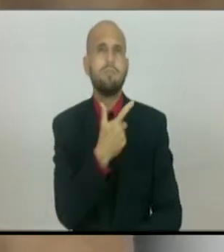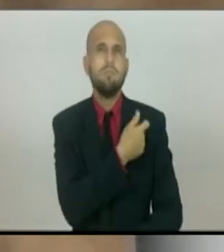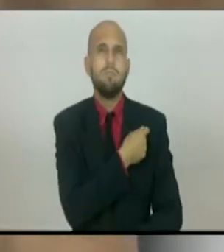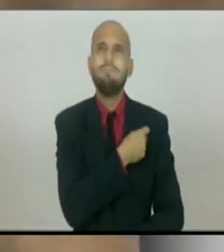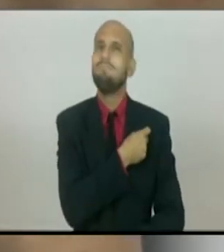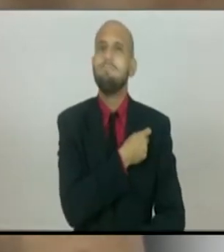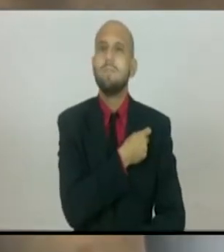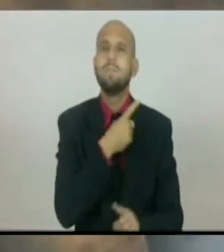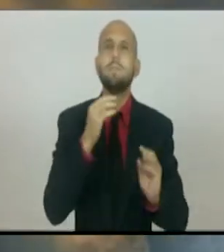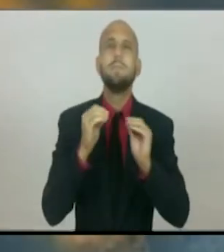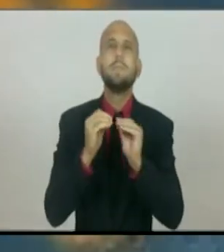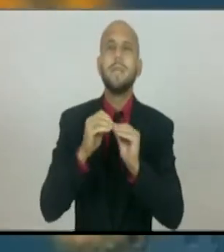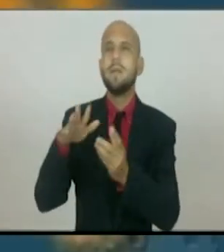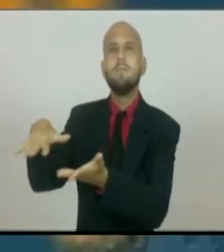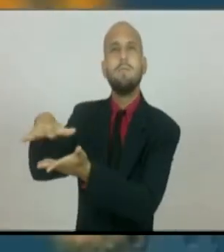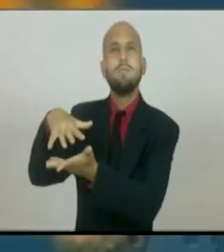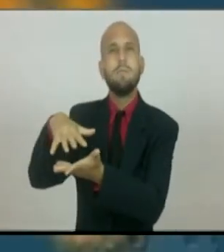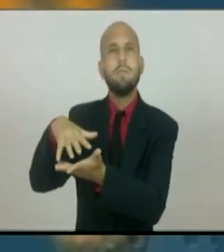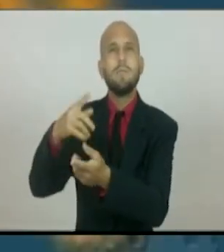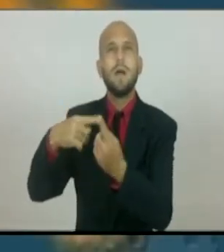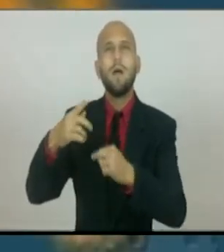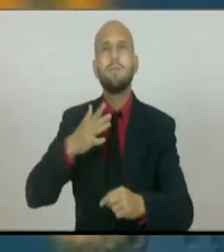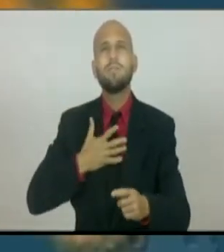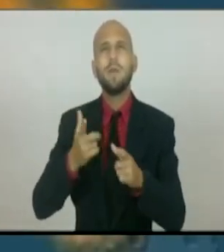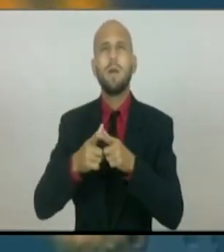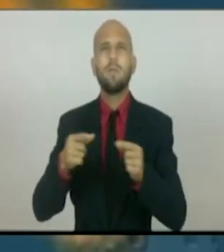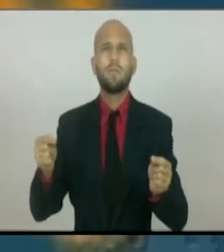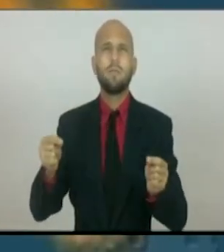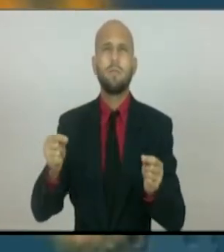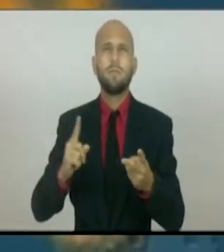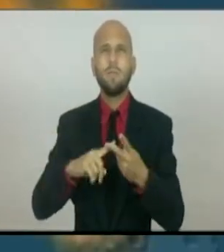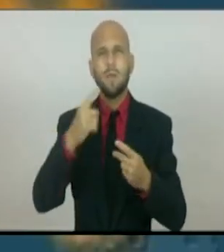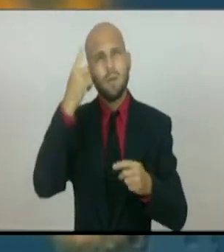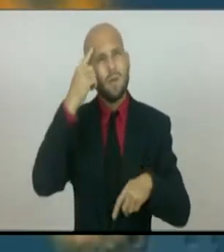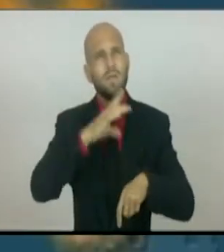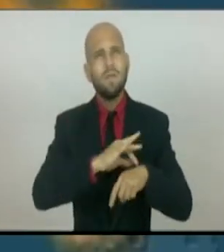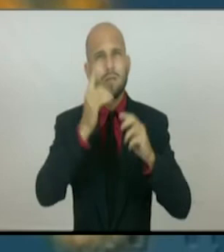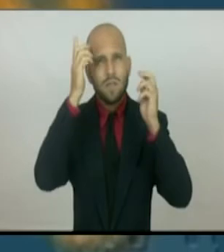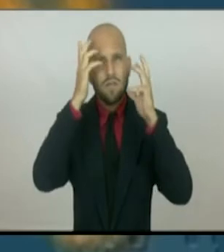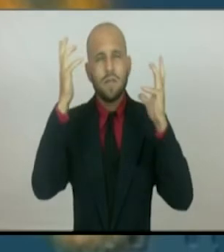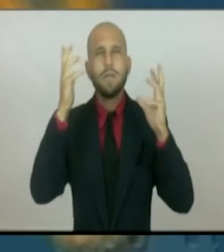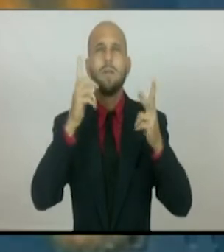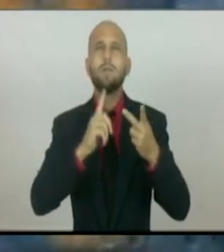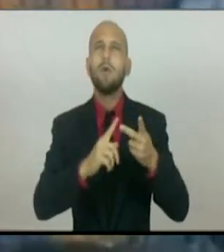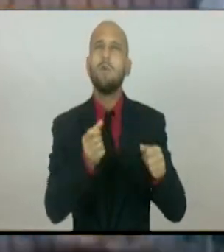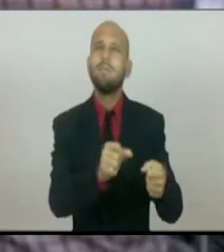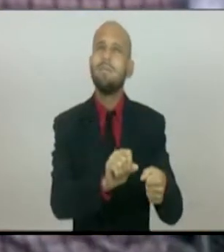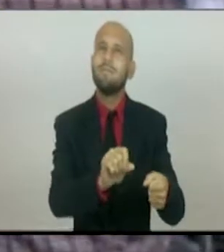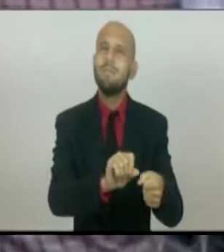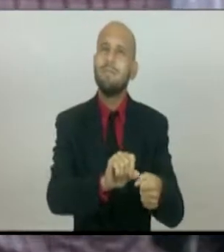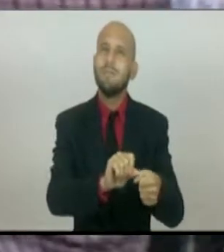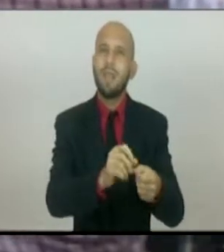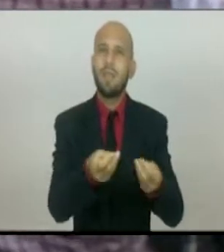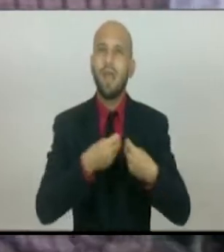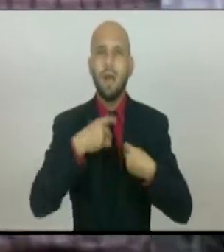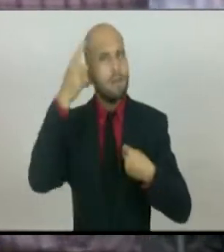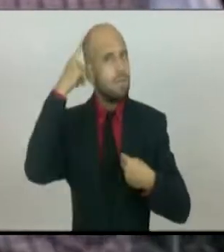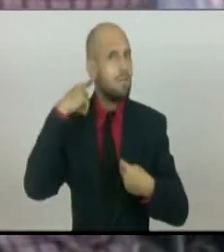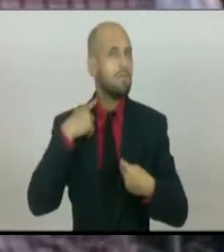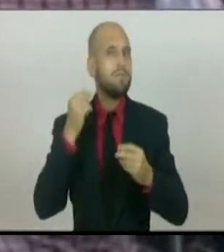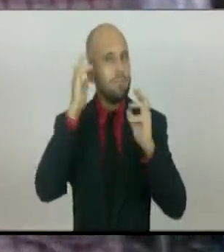en las zonas endémicas la encefalitis japonesa y la encefalitis transmitida por garrapatas. Existen otras